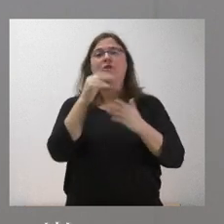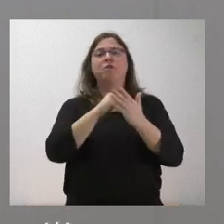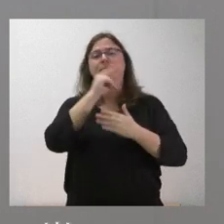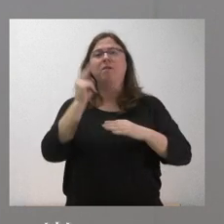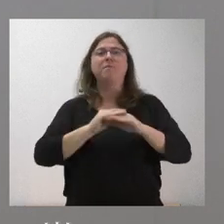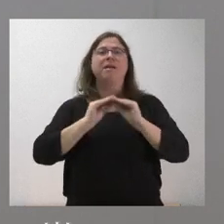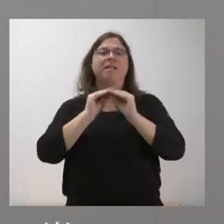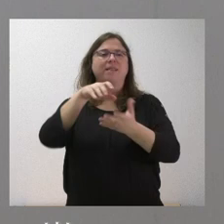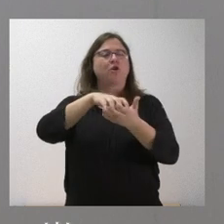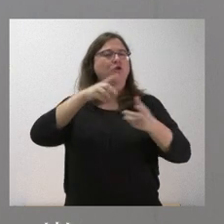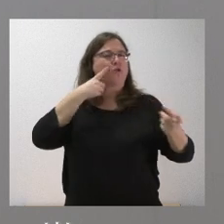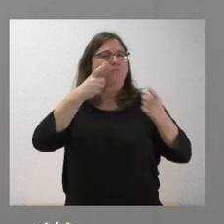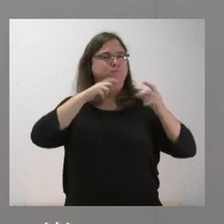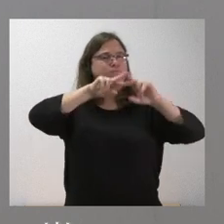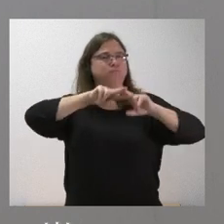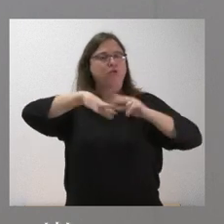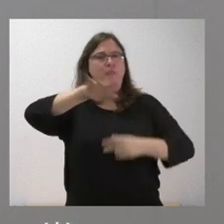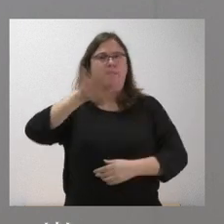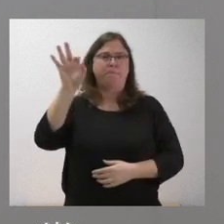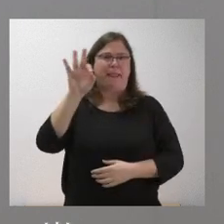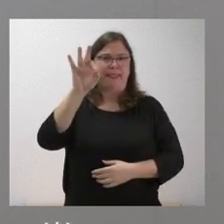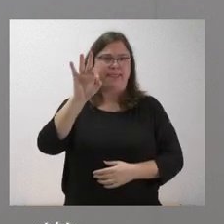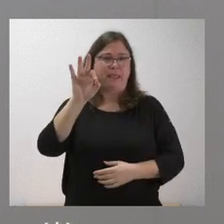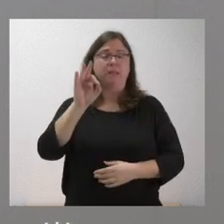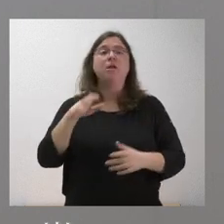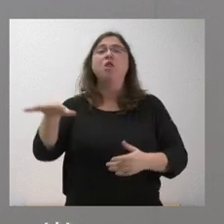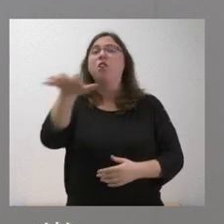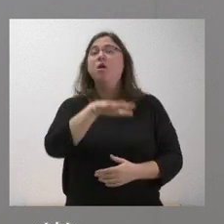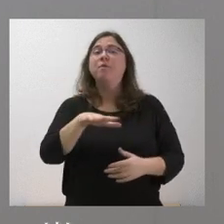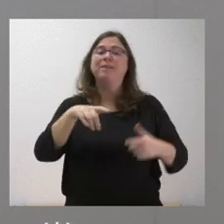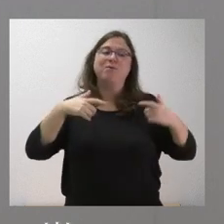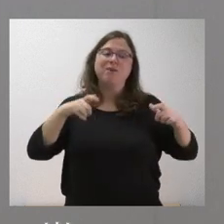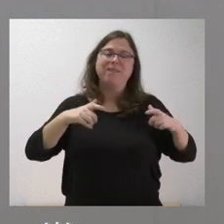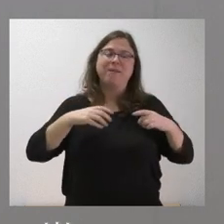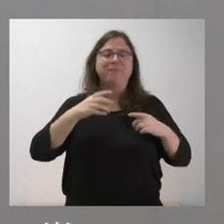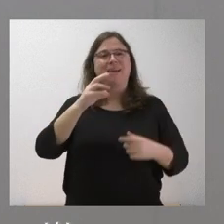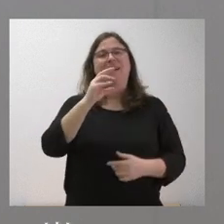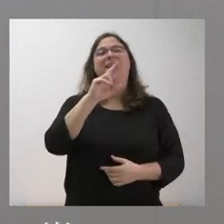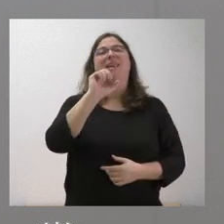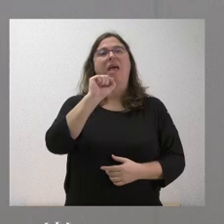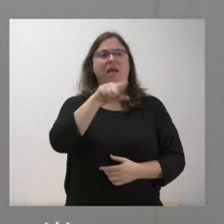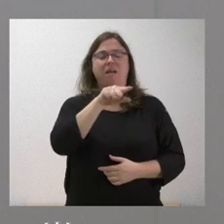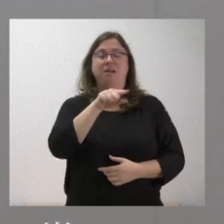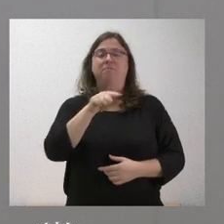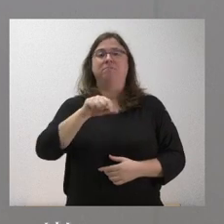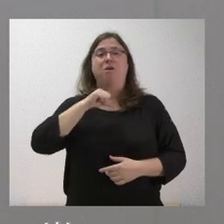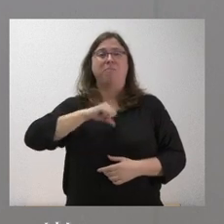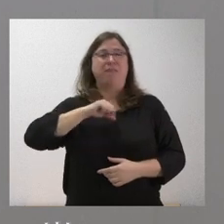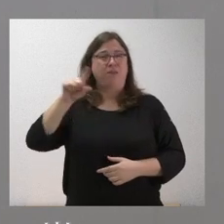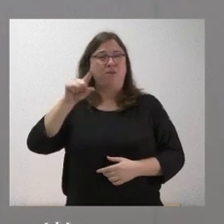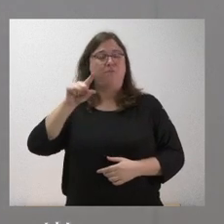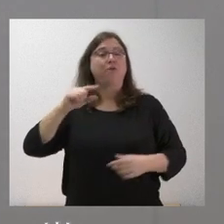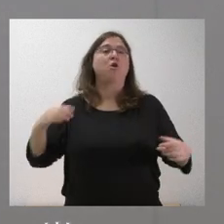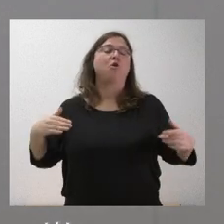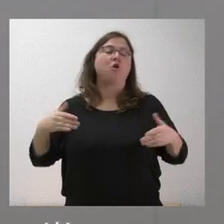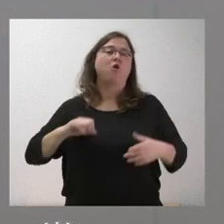central de monitorización también en Palencia se va a ubicar en la unidad de reanimación y cirugía mayor ambulatoria cma del hospital río